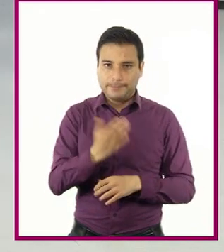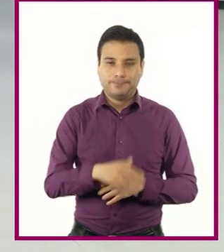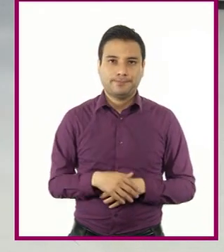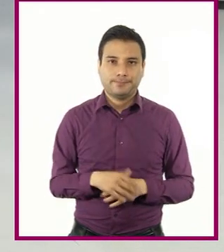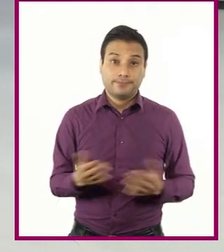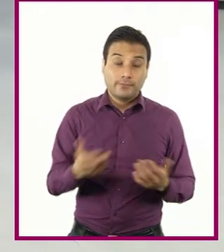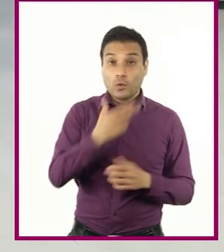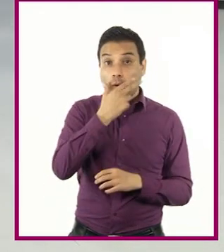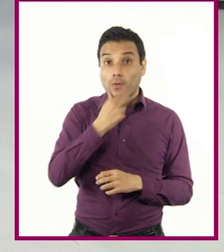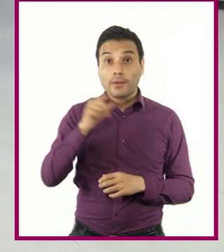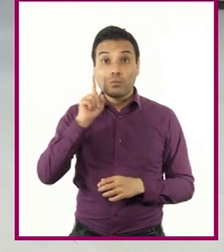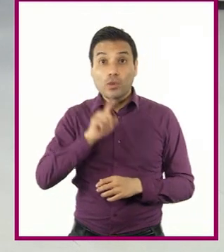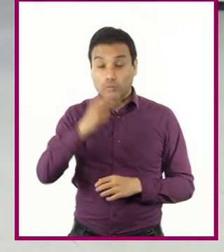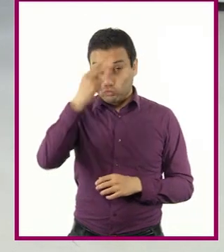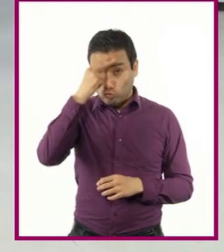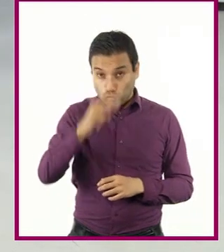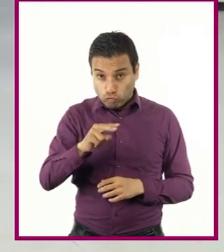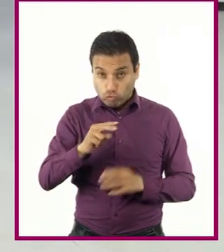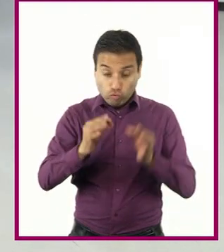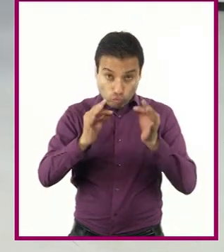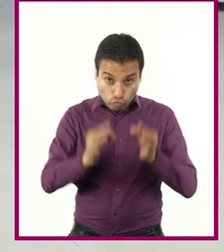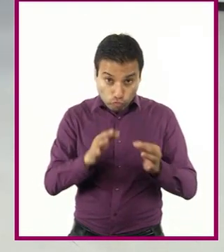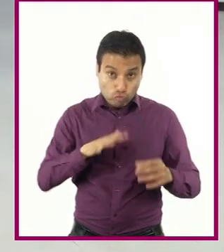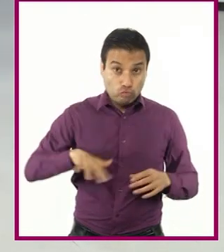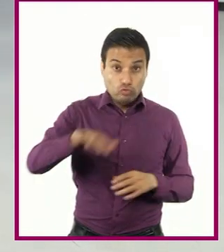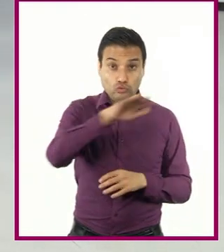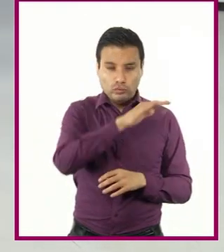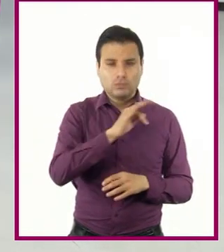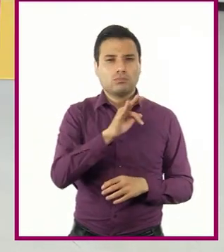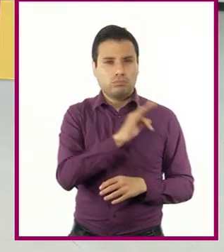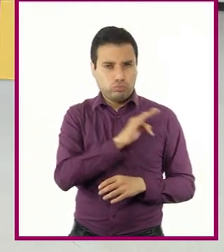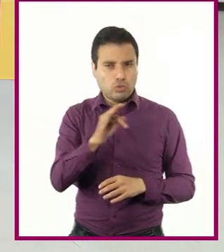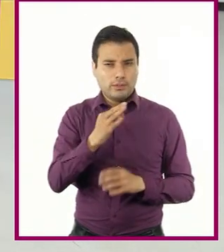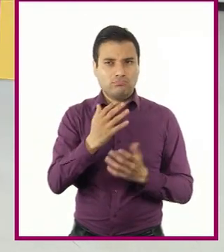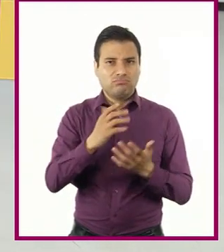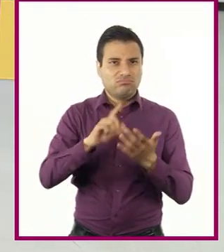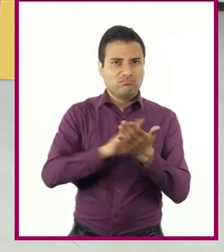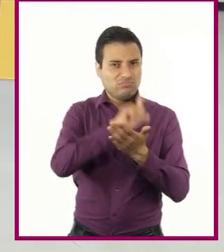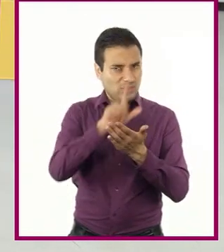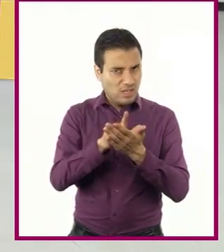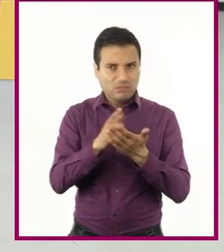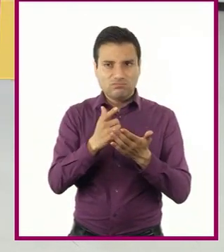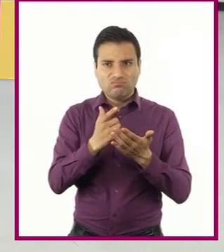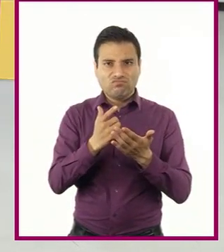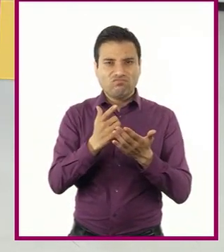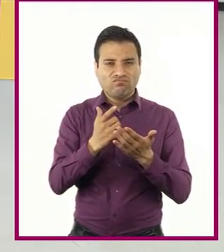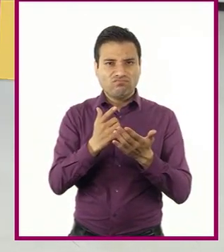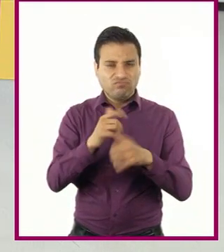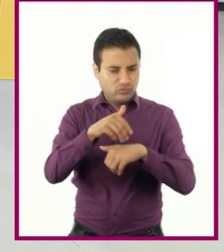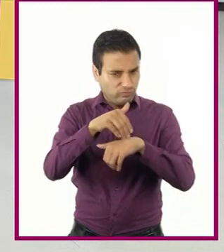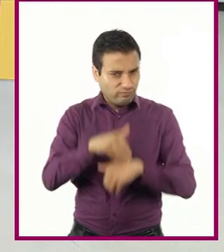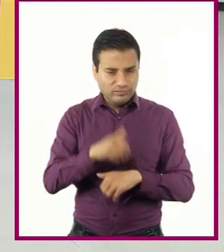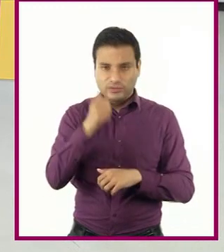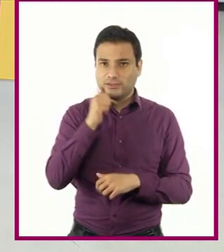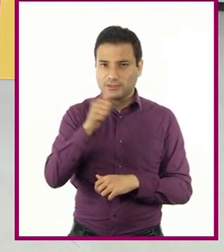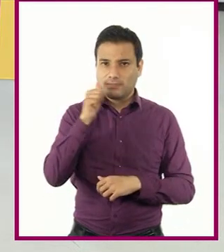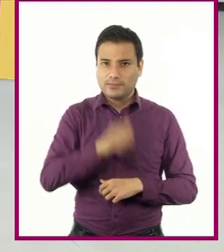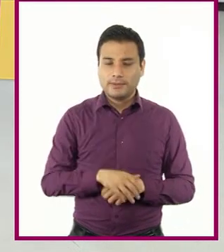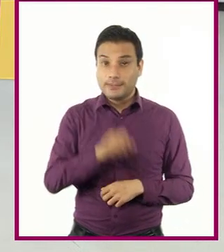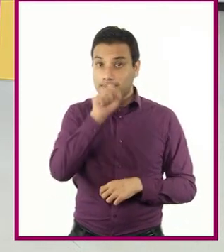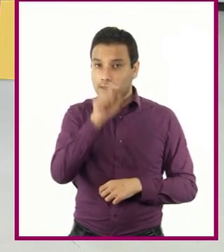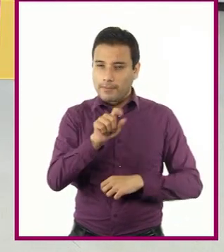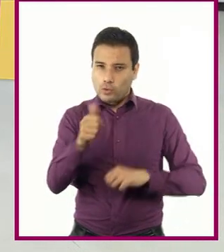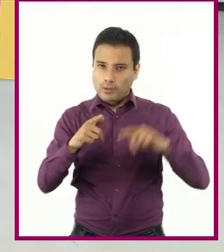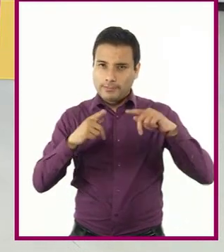ciudadana y ciudadano mexicano tiene autoridad para hacer valer las leyes sin actuar fuera de lo que indica la ley o violar